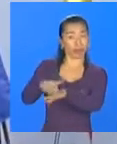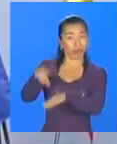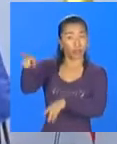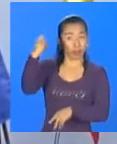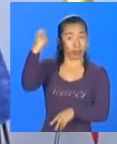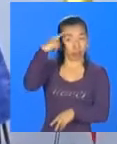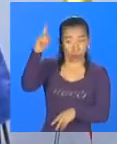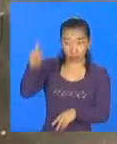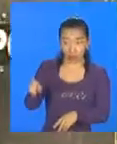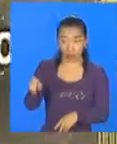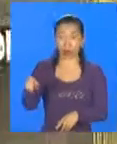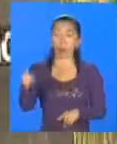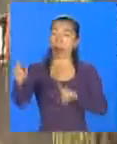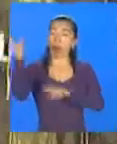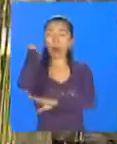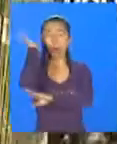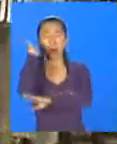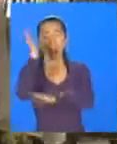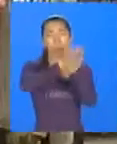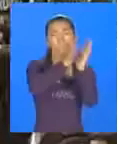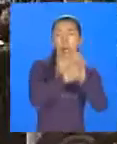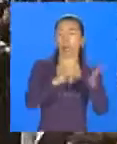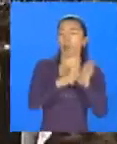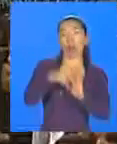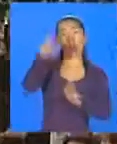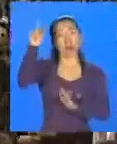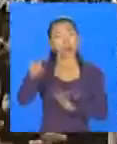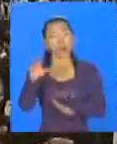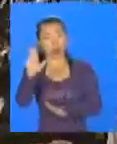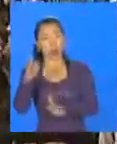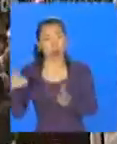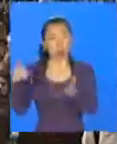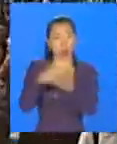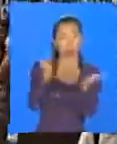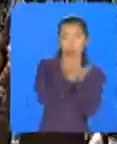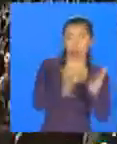discurso de paz y desmontar lo que llaman el aparato criminal y represivo contra el movimiento estudiantil.